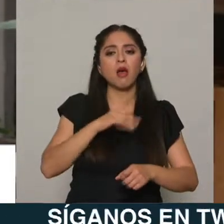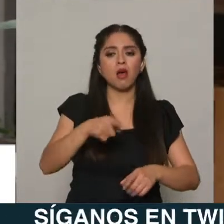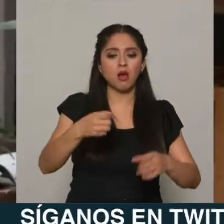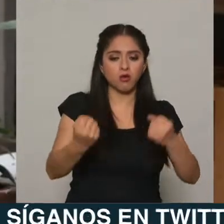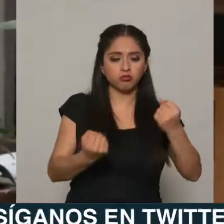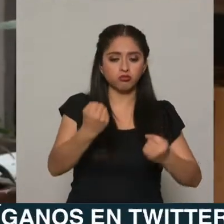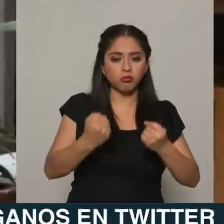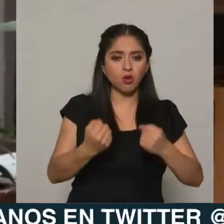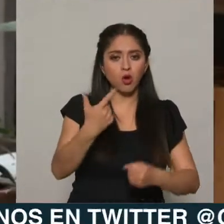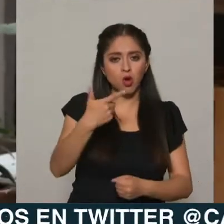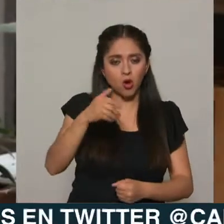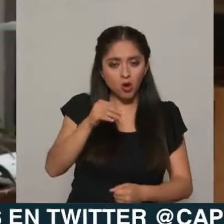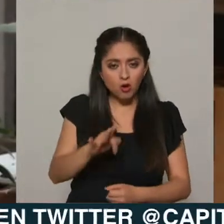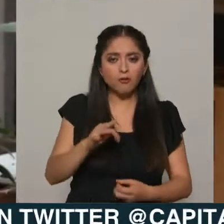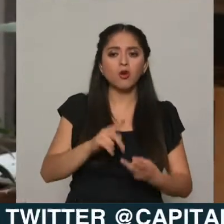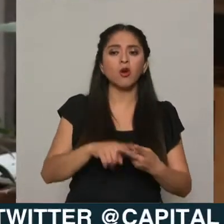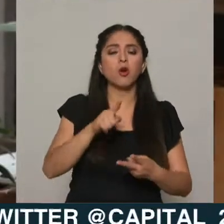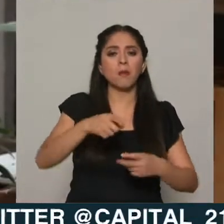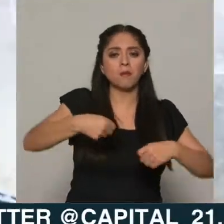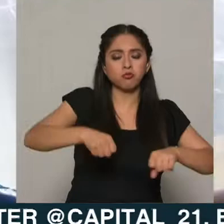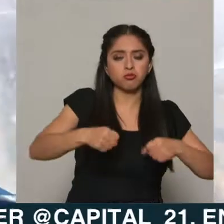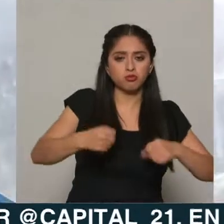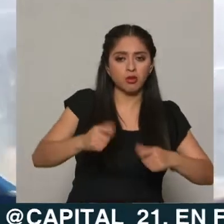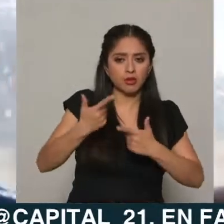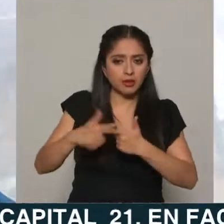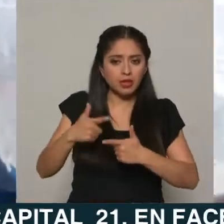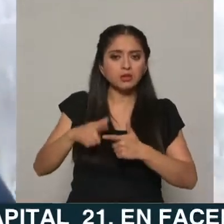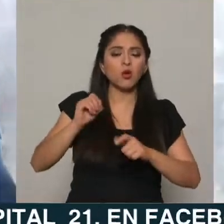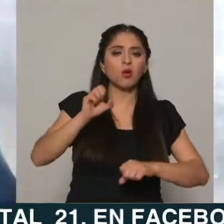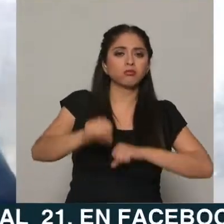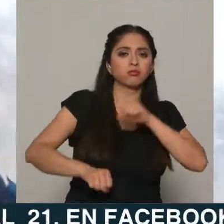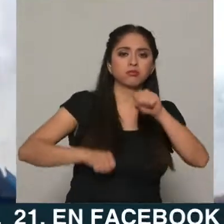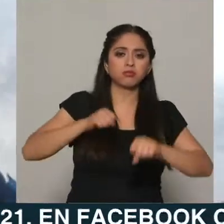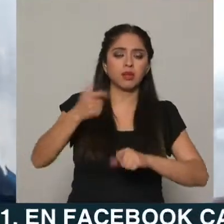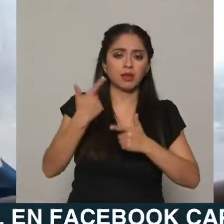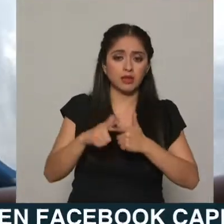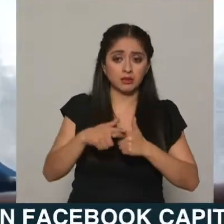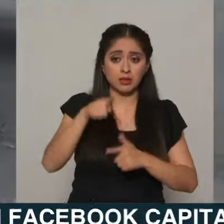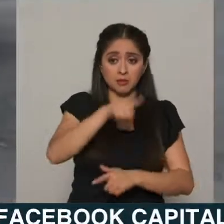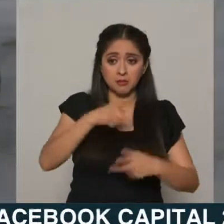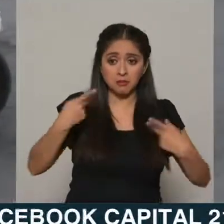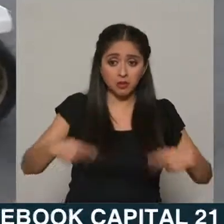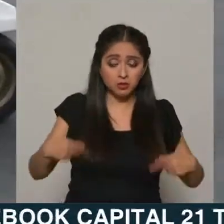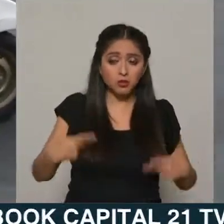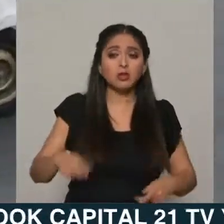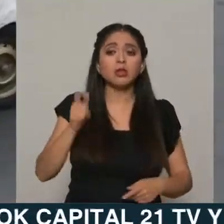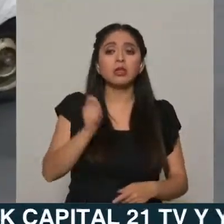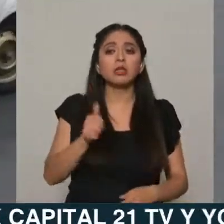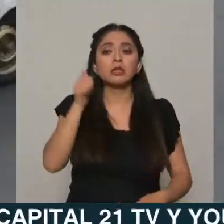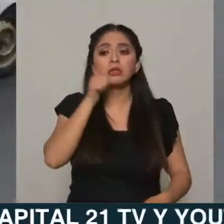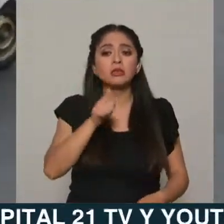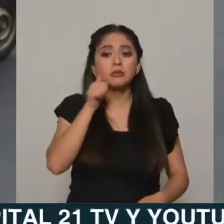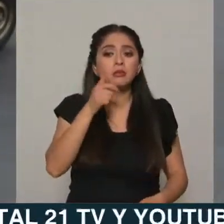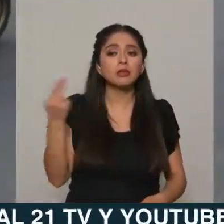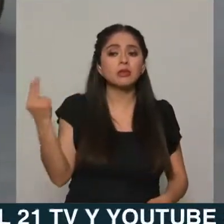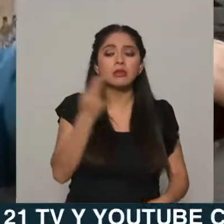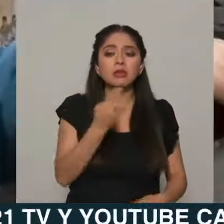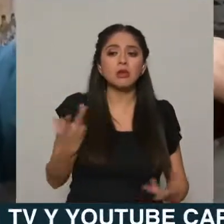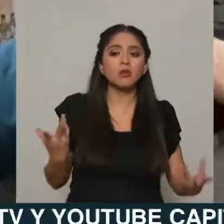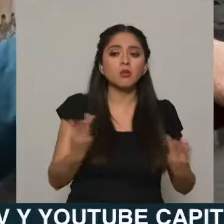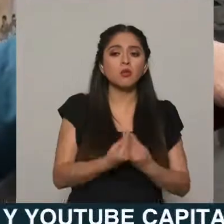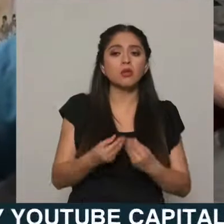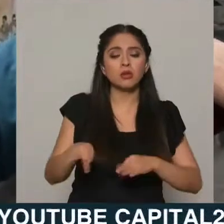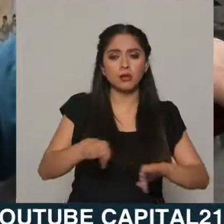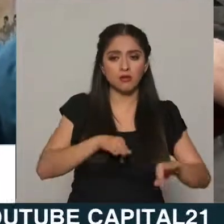¿no? A mototaxis, bicitaxis. Los operadores de estas unidades han llegado al volante por la necesidad de emplearse.